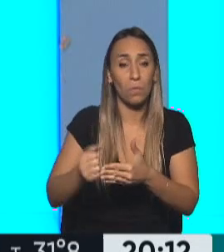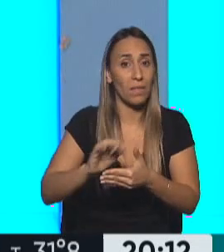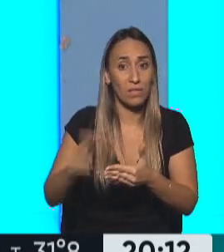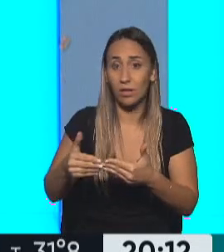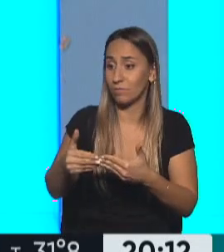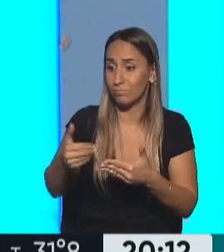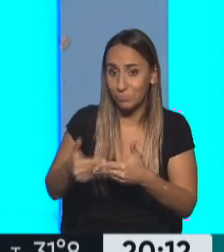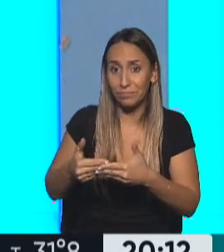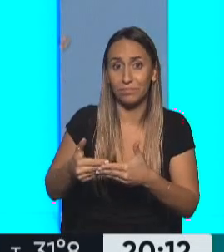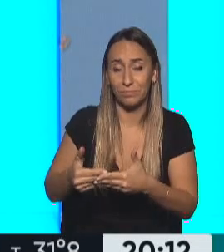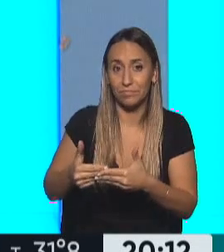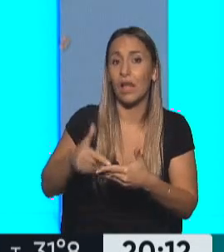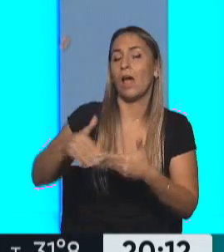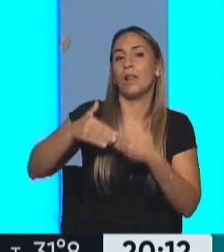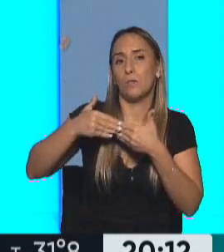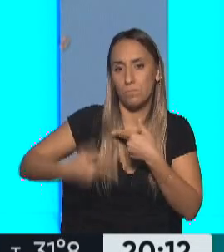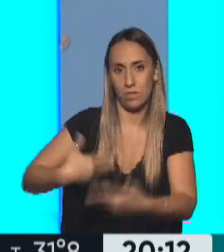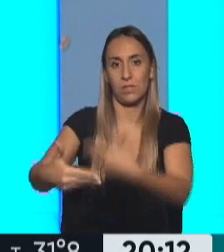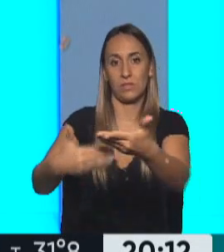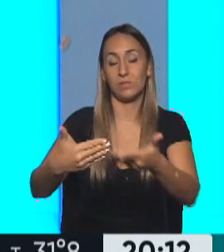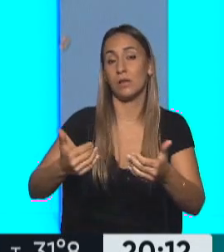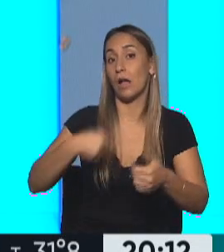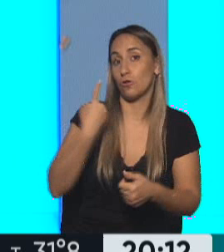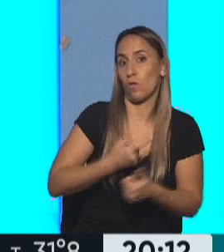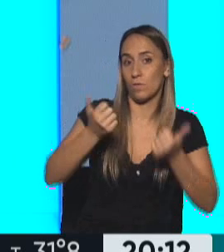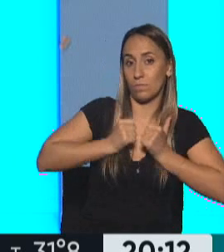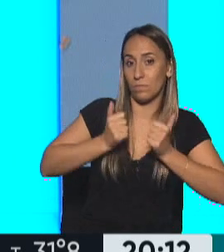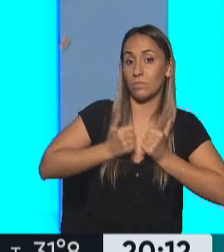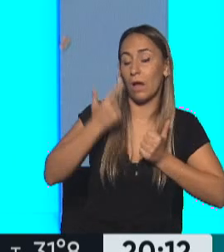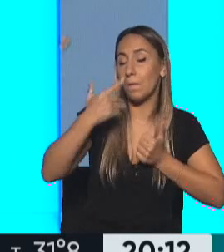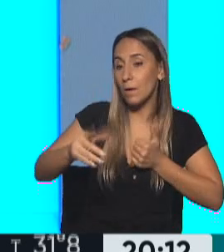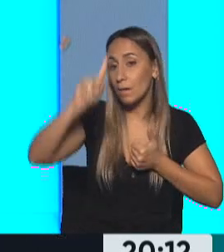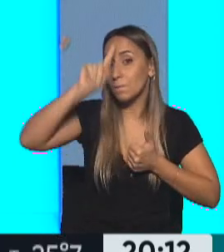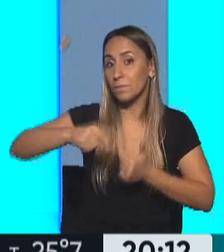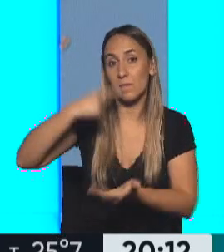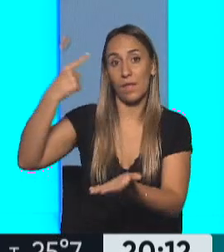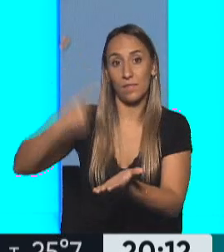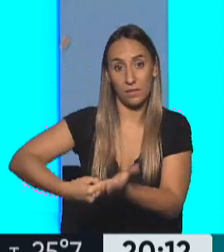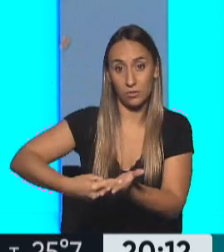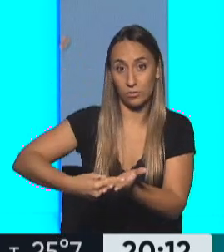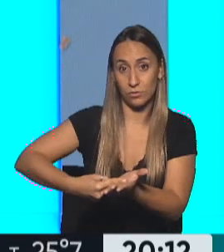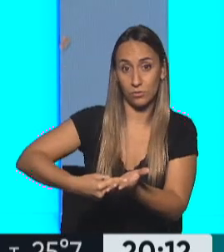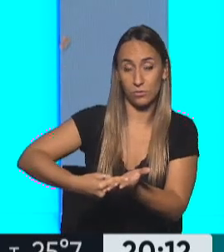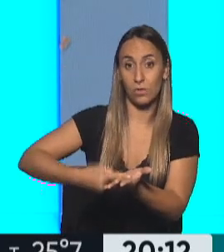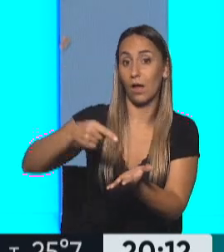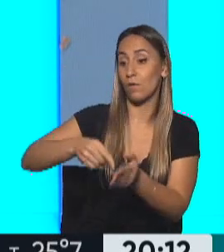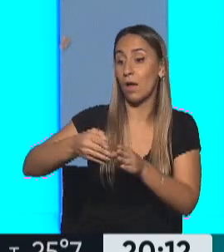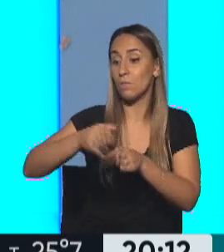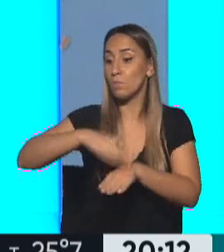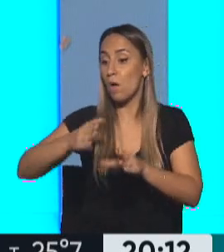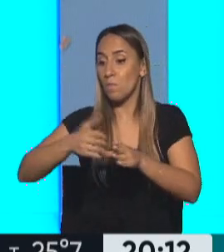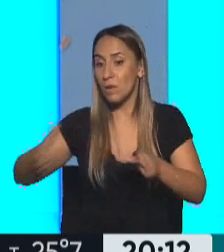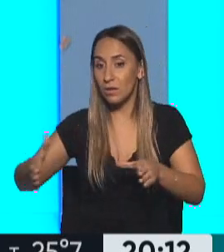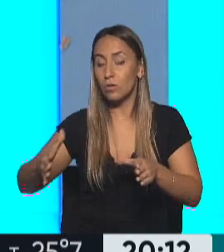tardar tanto para tenernos un veredicto, ¿no? O sea, es una etapa que es una victoria importante